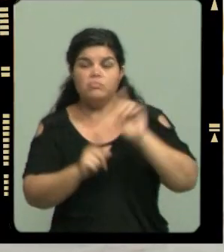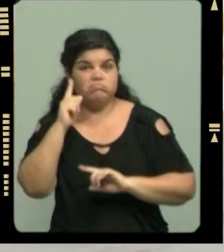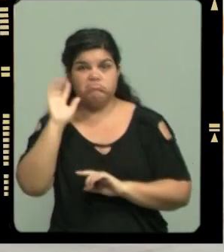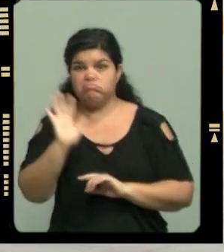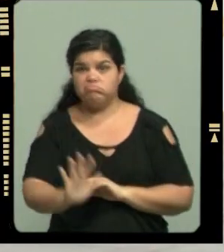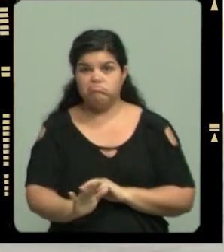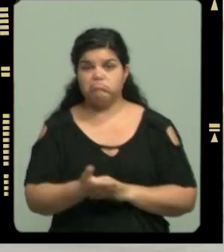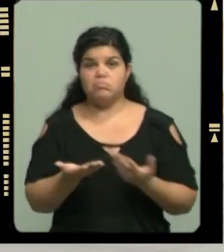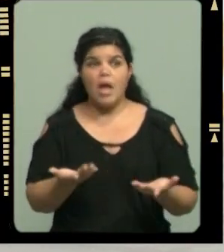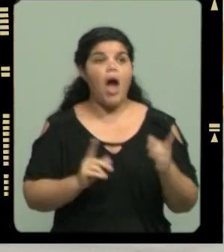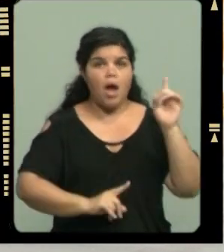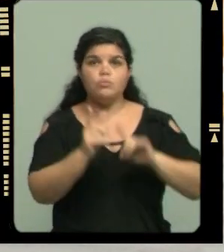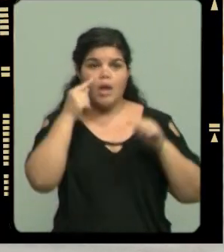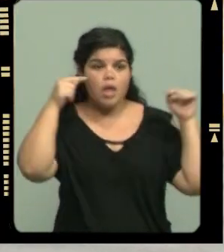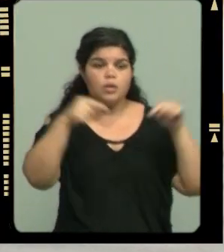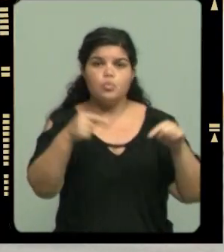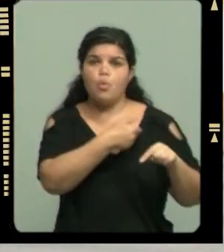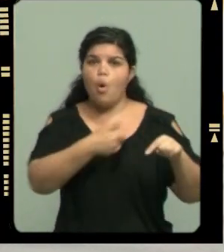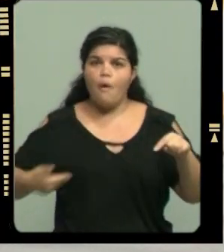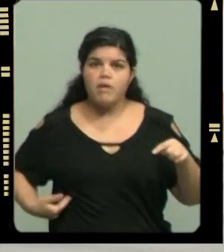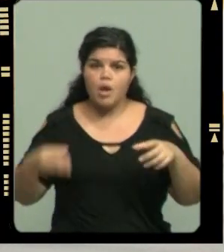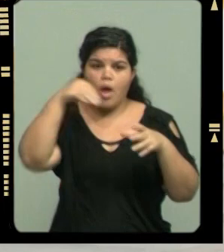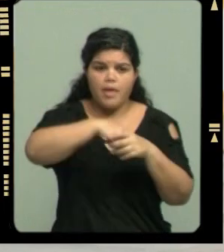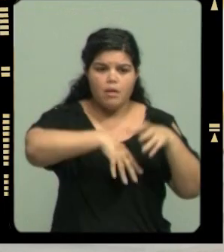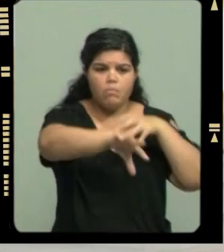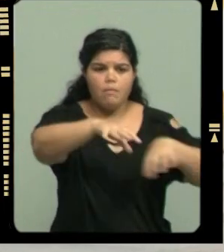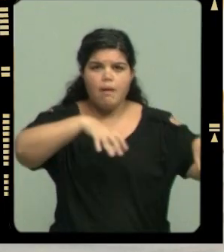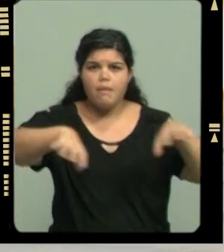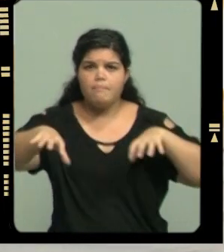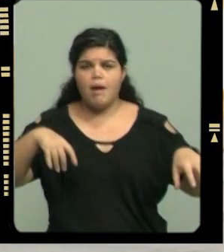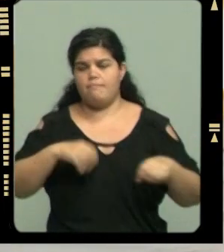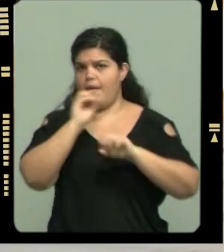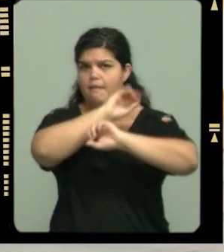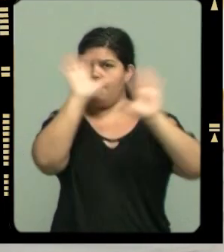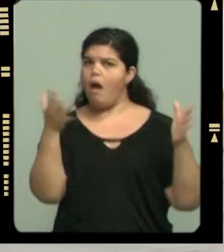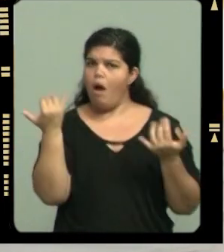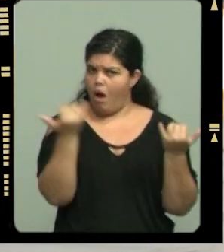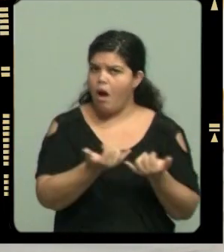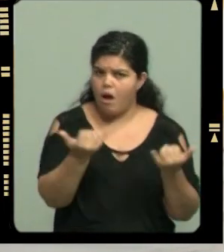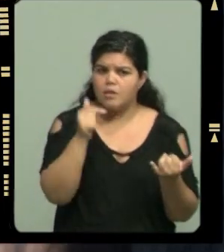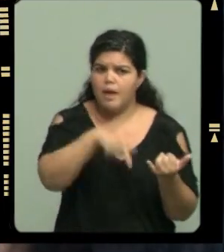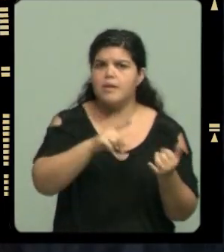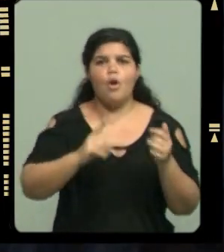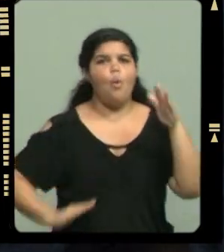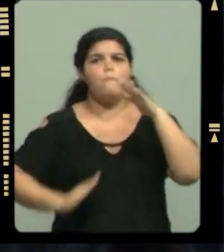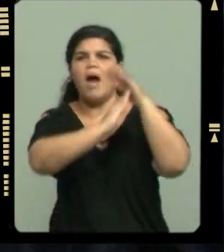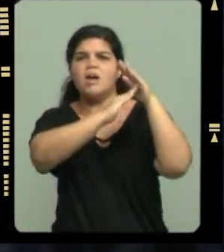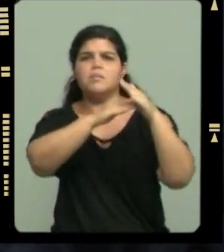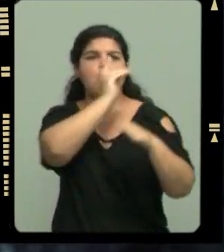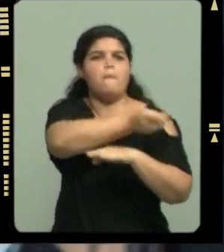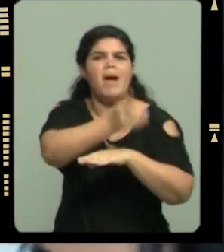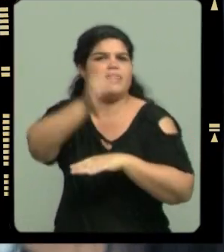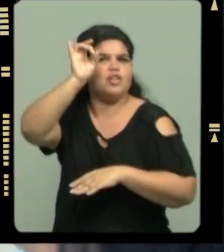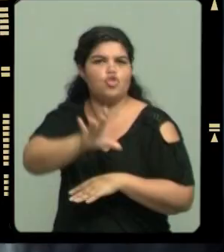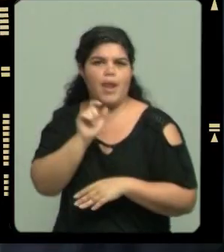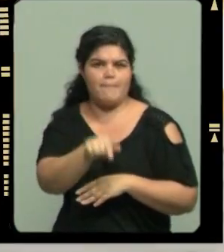Incluso, digamos, hasta en instituciones de gobierno, digo, hay muchos ejemplos y claros, ¿no? Sí, sí, y creo que está bueno